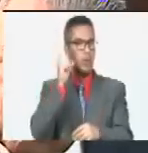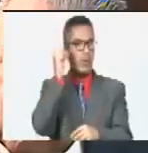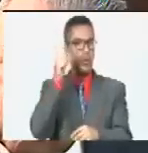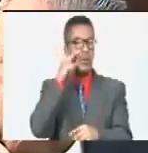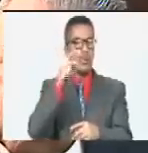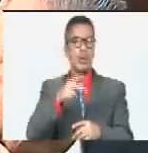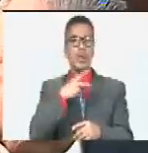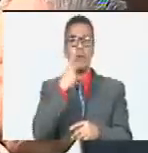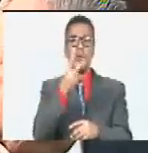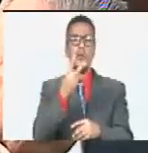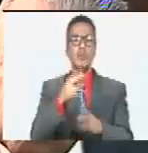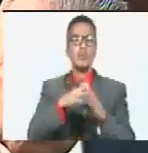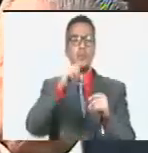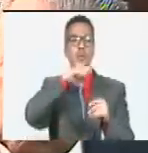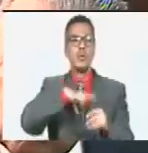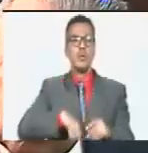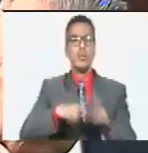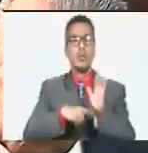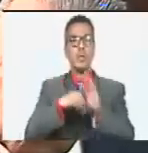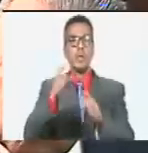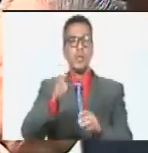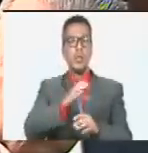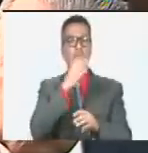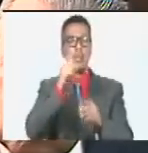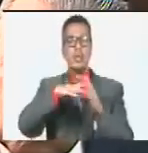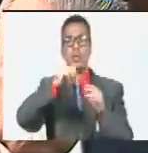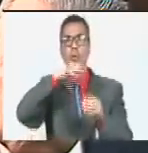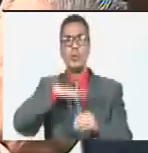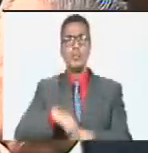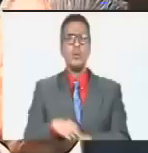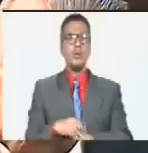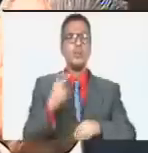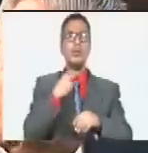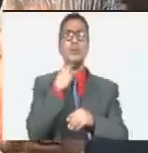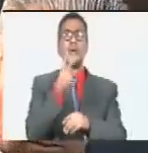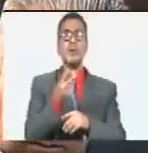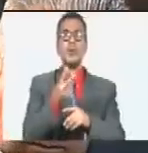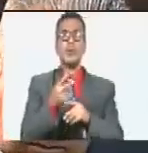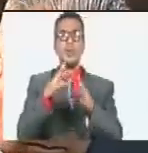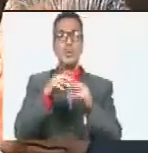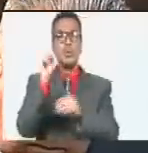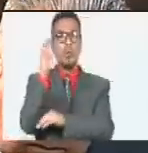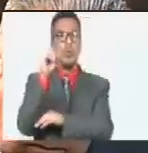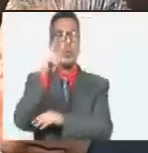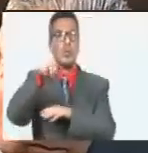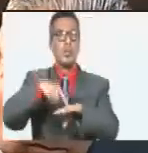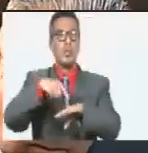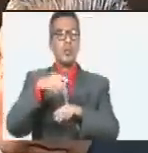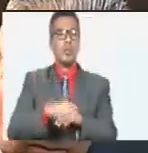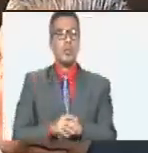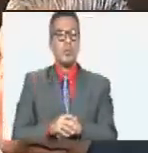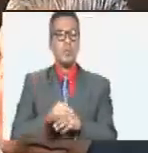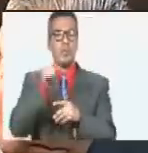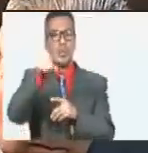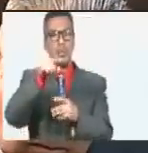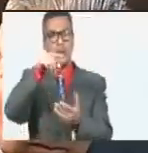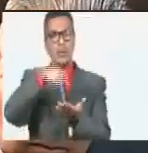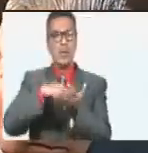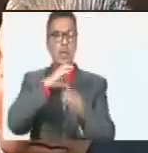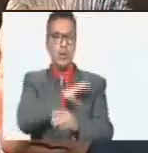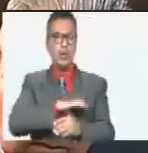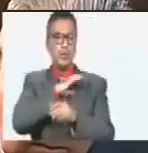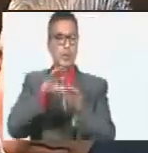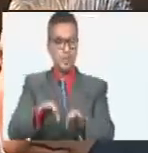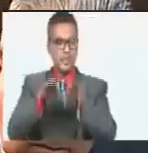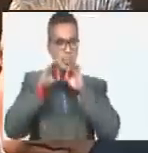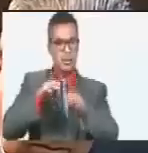historiadores, las voces de la Academia de la Historia, las voces de los parlamentarios, la voz de esta Comisión Especial del Esequibo